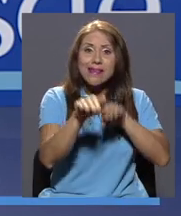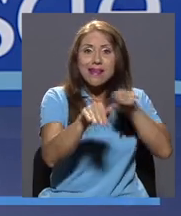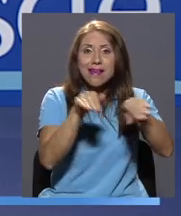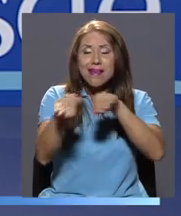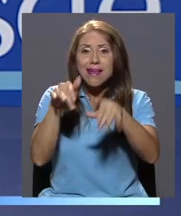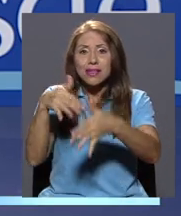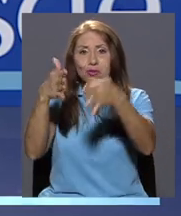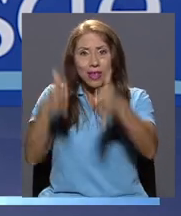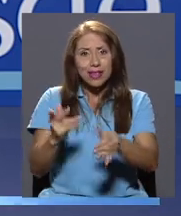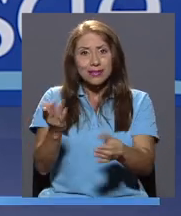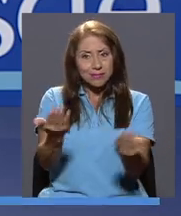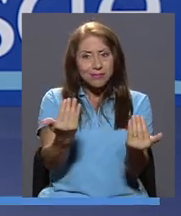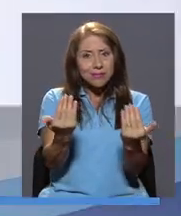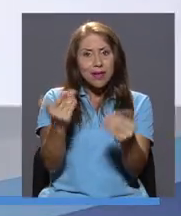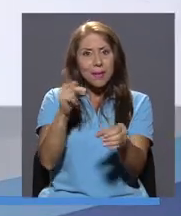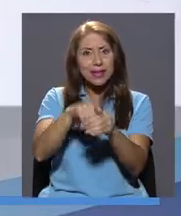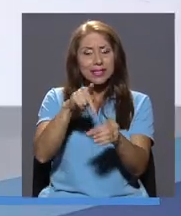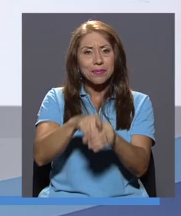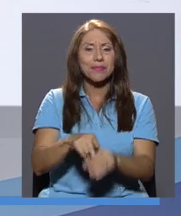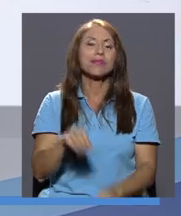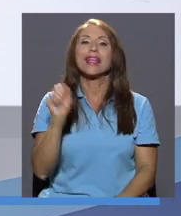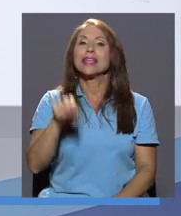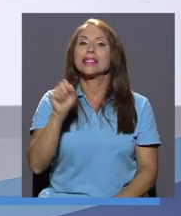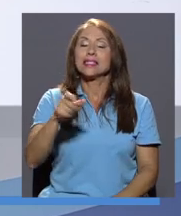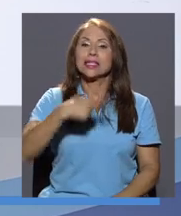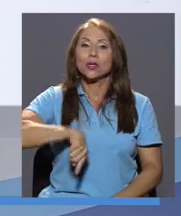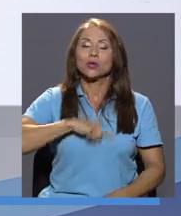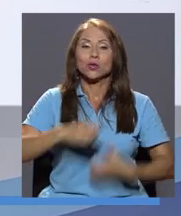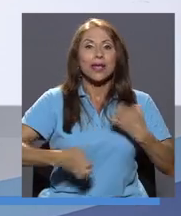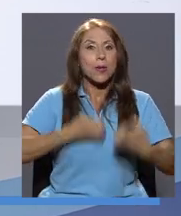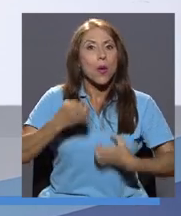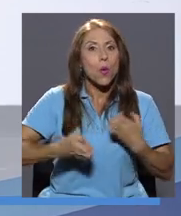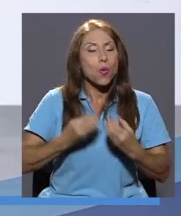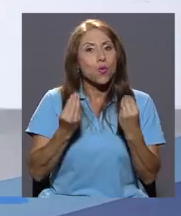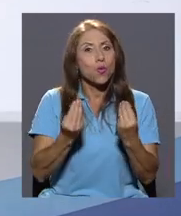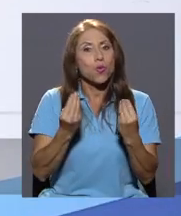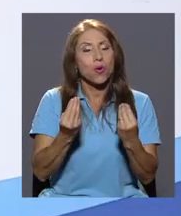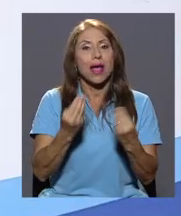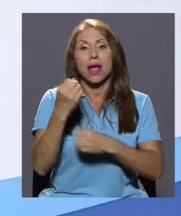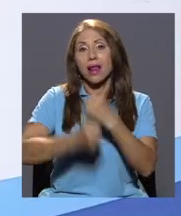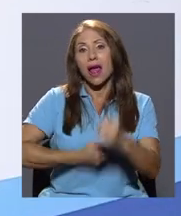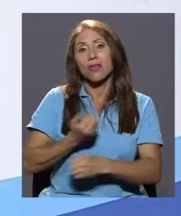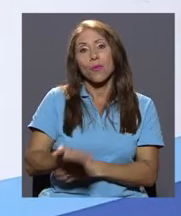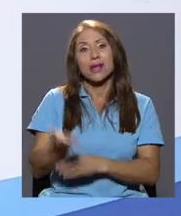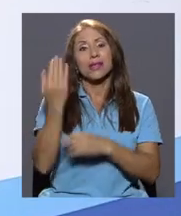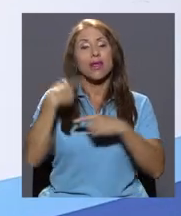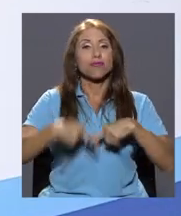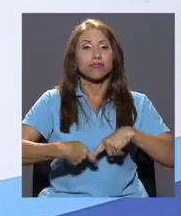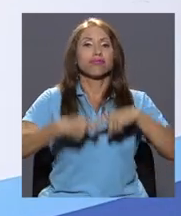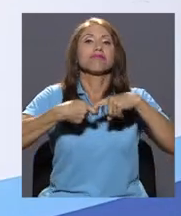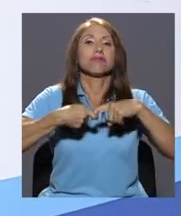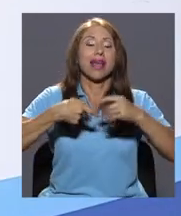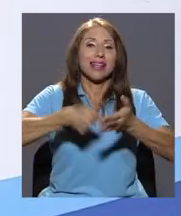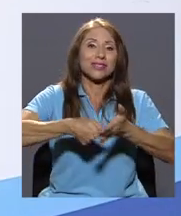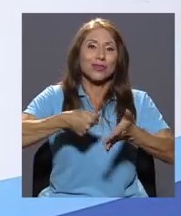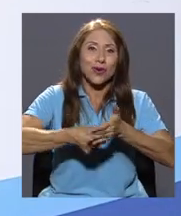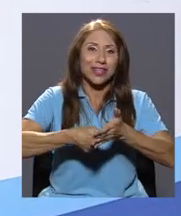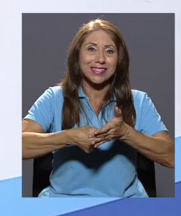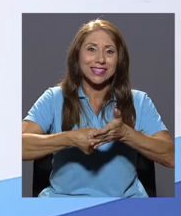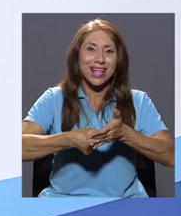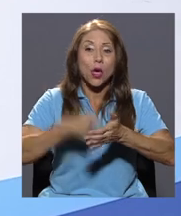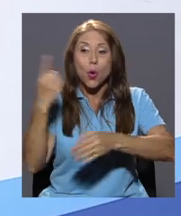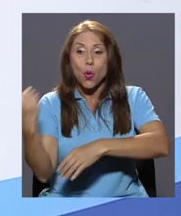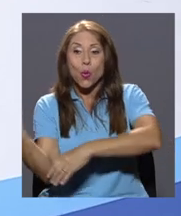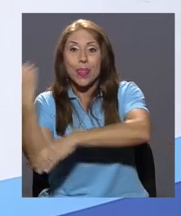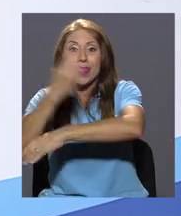llamado a los estudiantes a que participen? Sí, claro, estamos súper emocionados por esto. El año pasado tuvimos que suspender elecciones justamente el